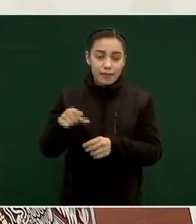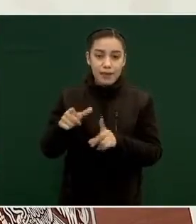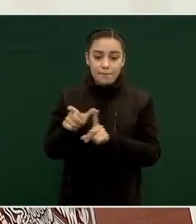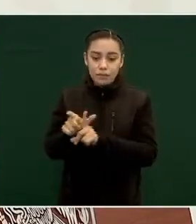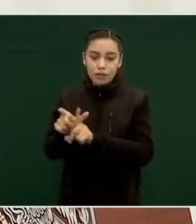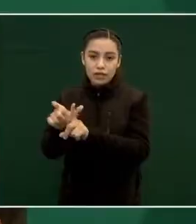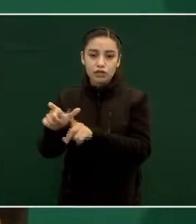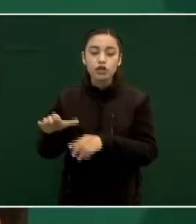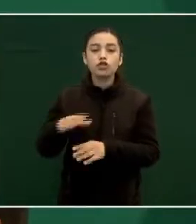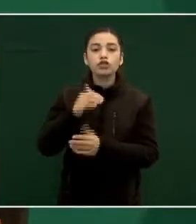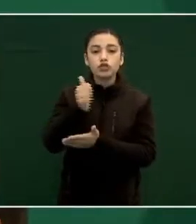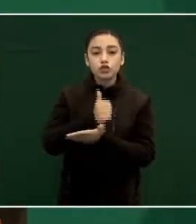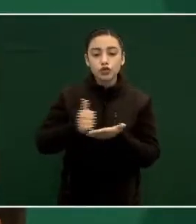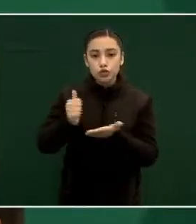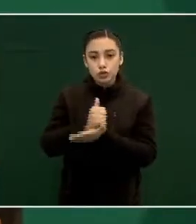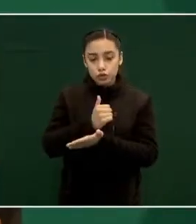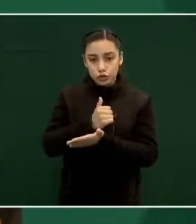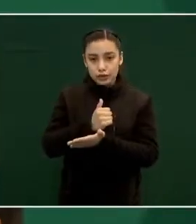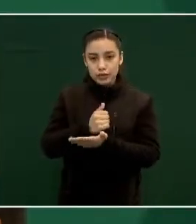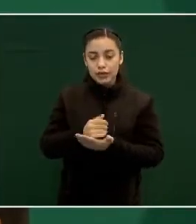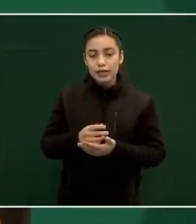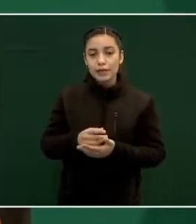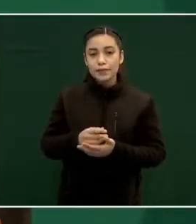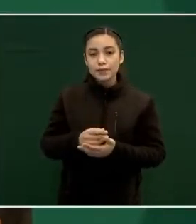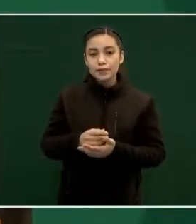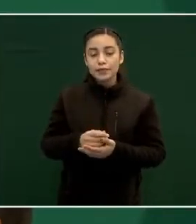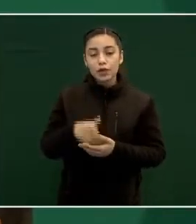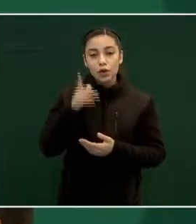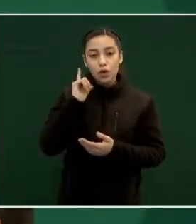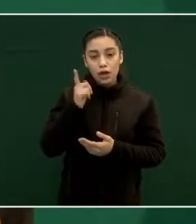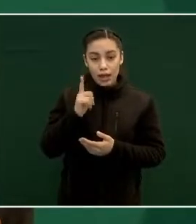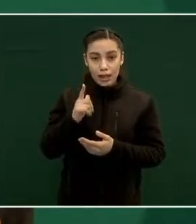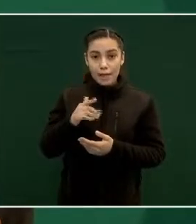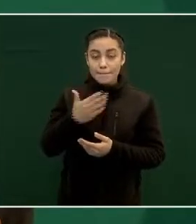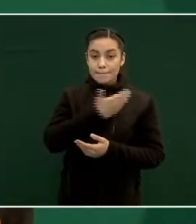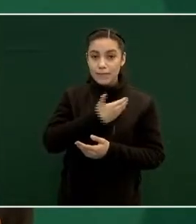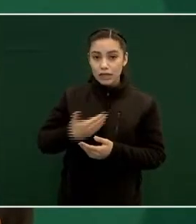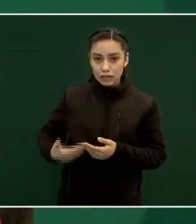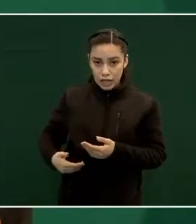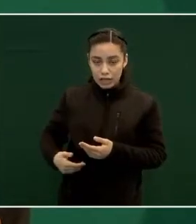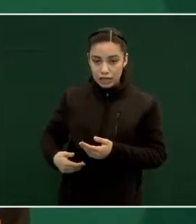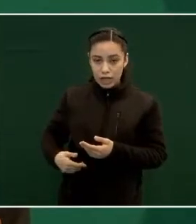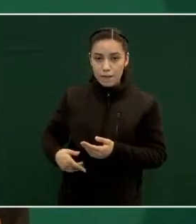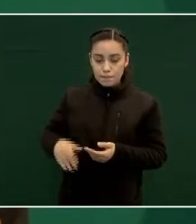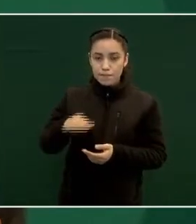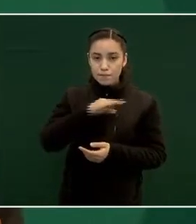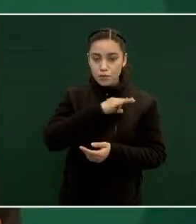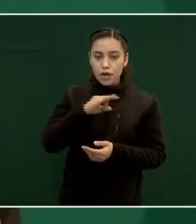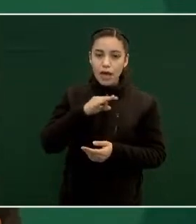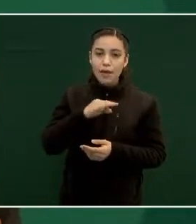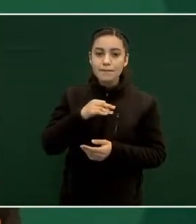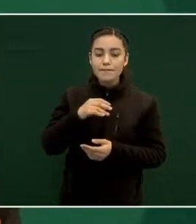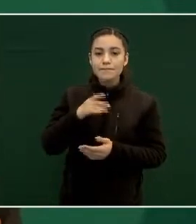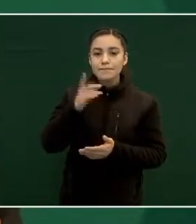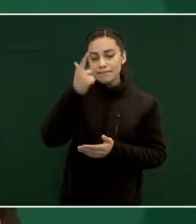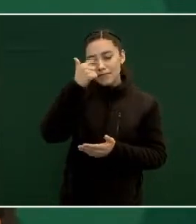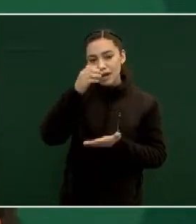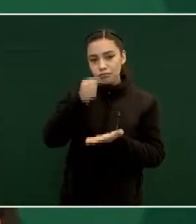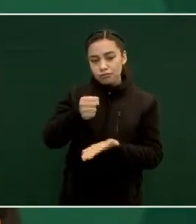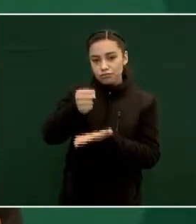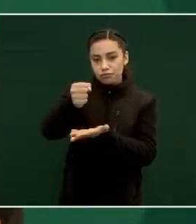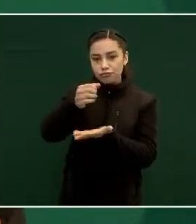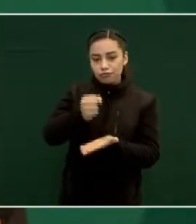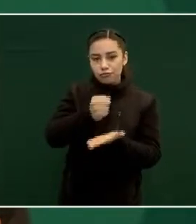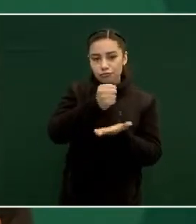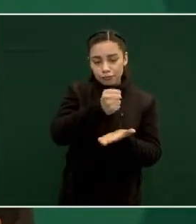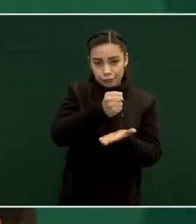del presidente para que los recursos del FASP, del Fondo de Administración de Apoyo a la